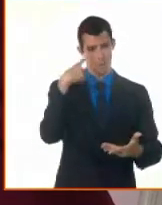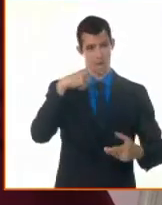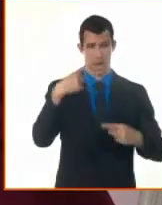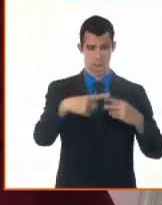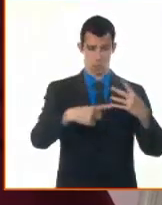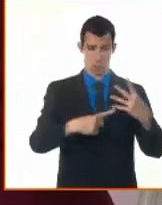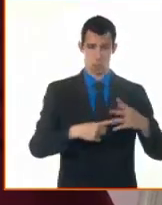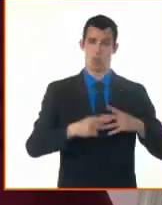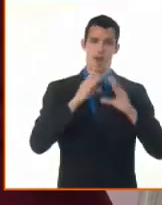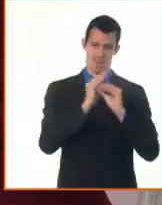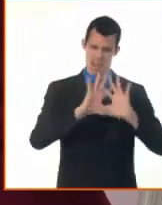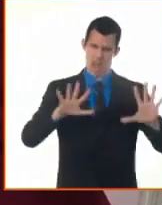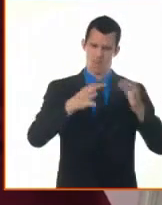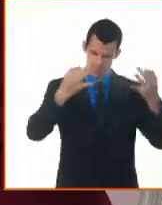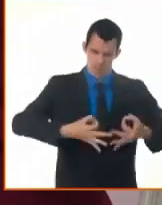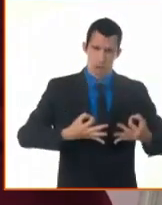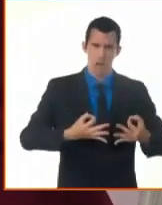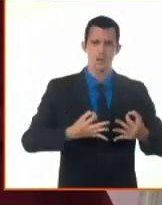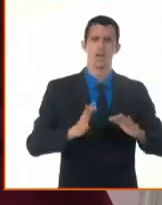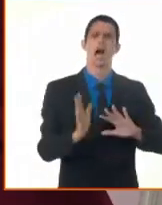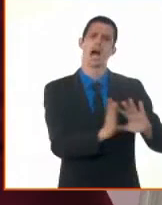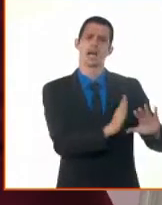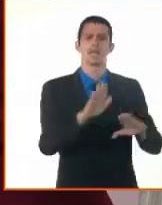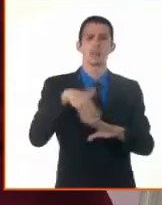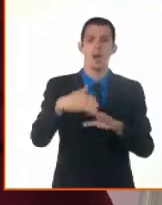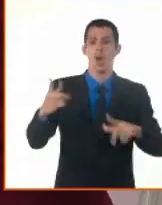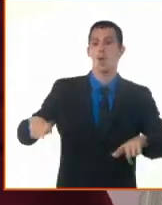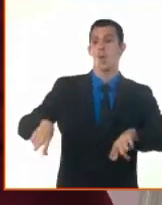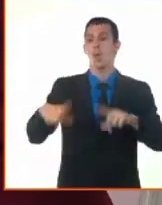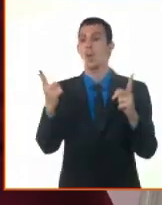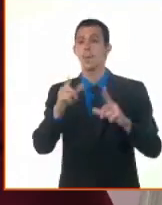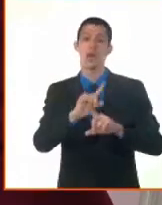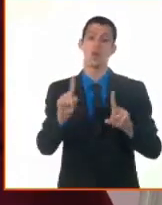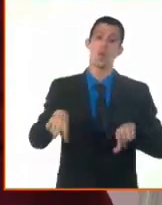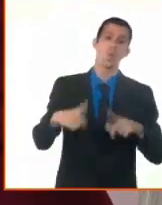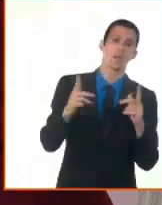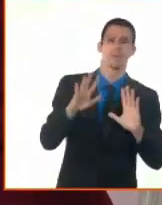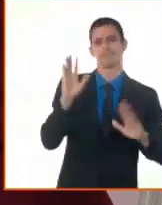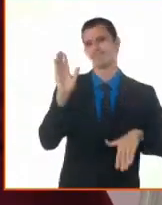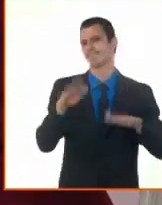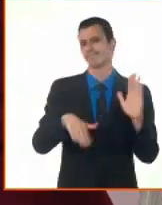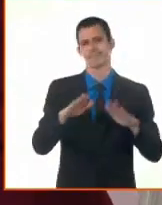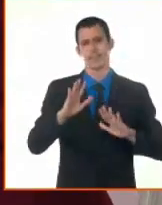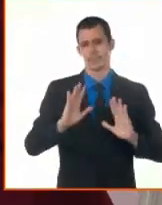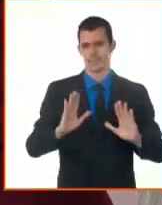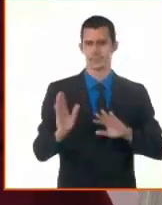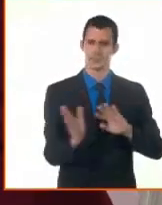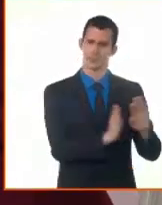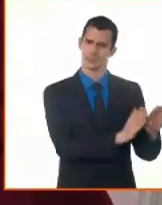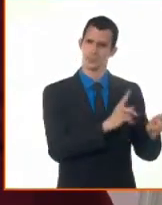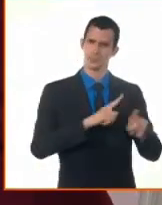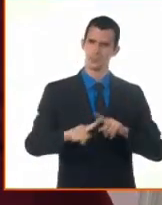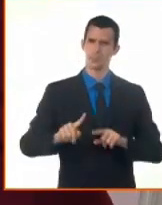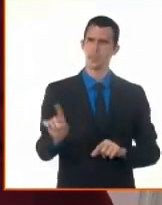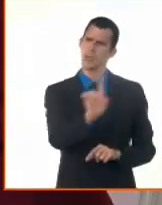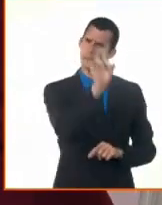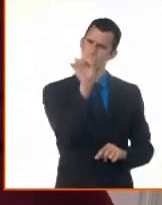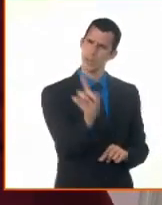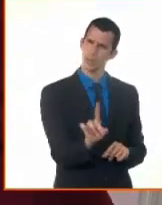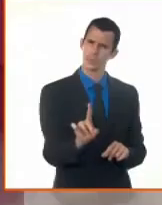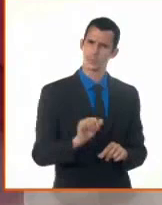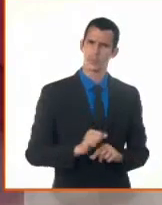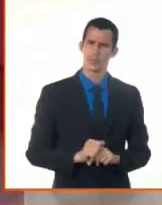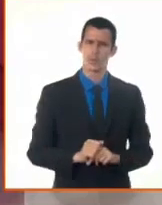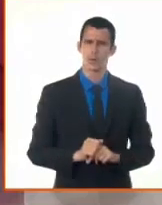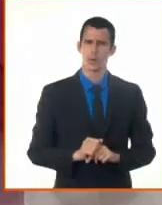fue la Cumbre contra la inflación me gustaría también conocer tu análisis al respecto mira ahí si yo